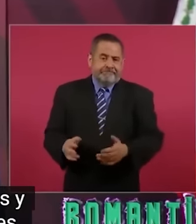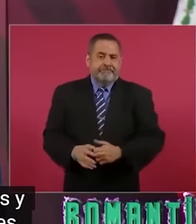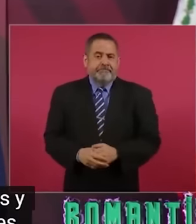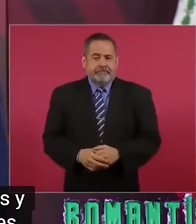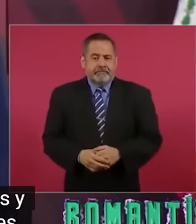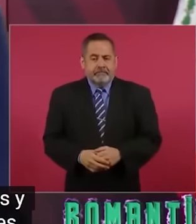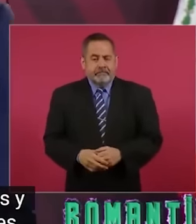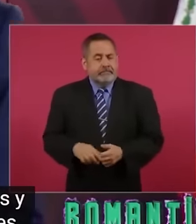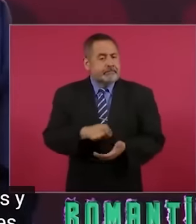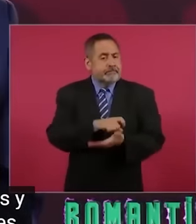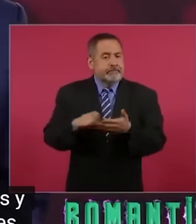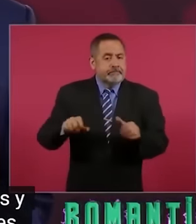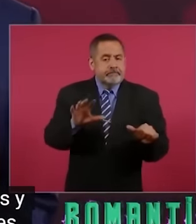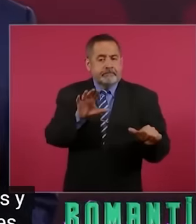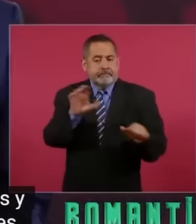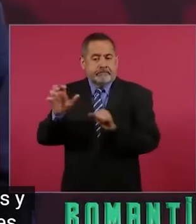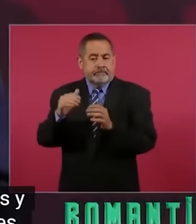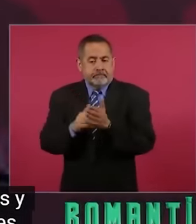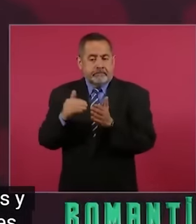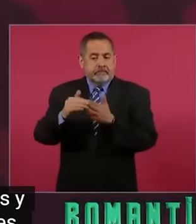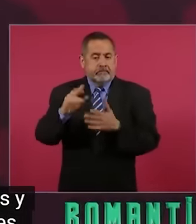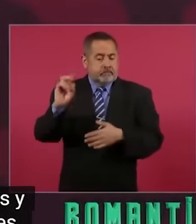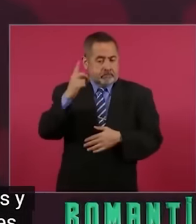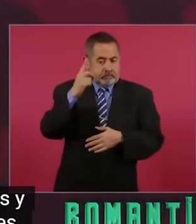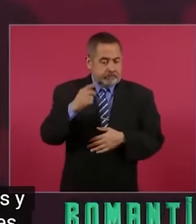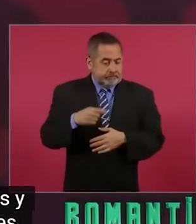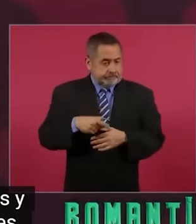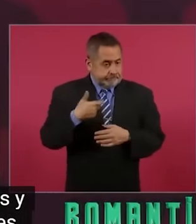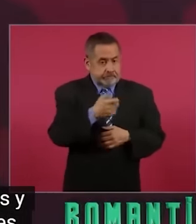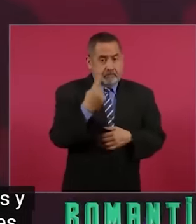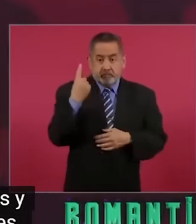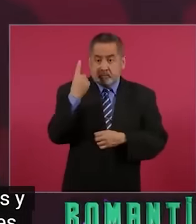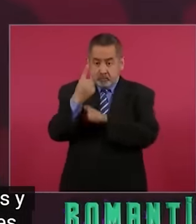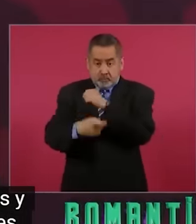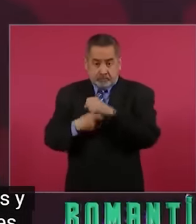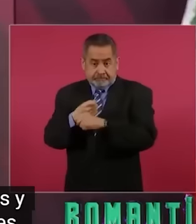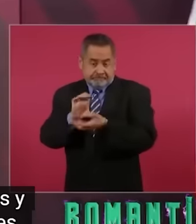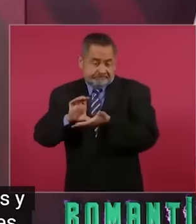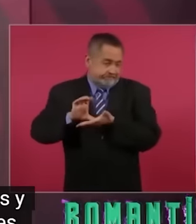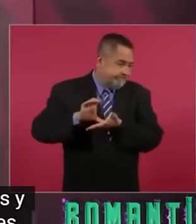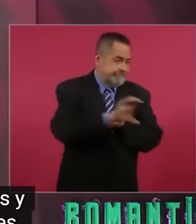Nos costó $600 millones y al año, tía, ya se había pagado.